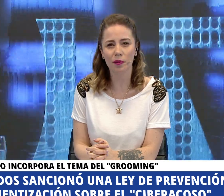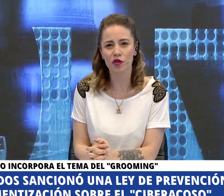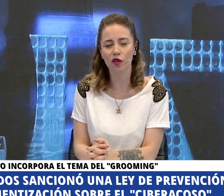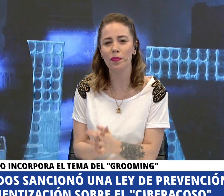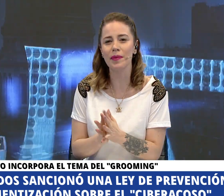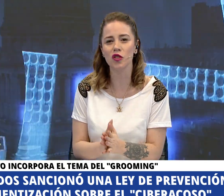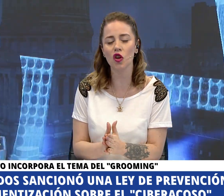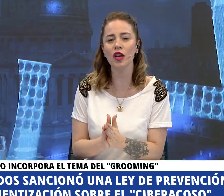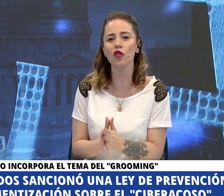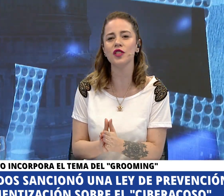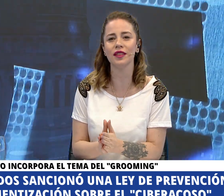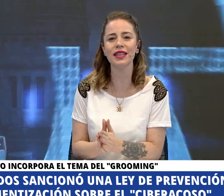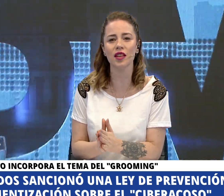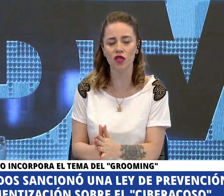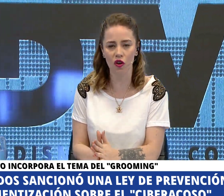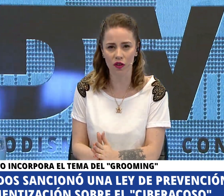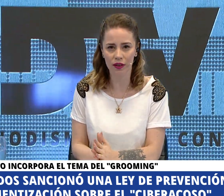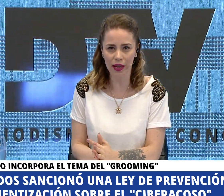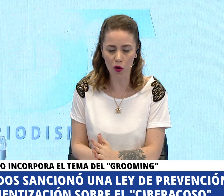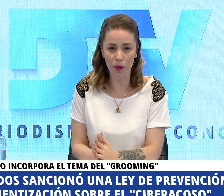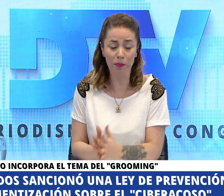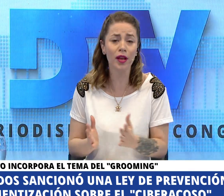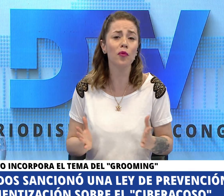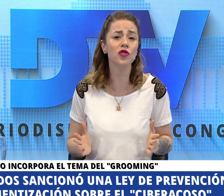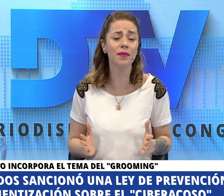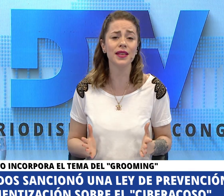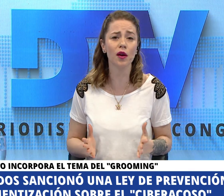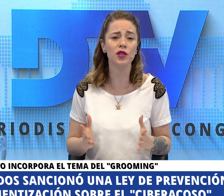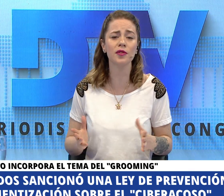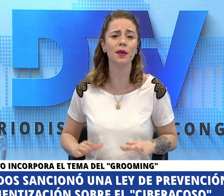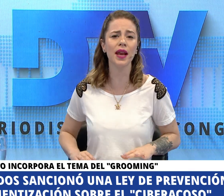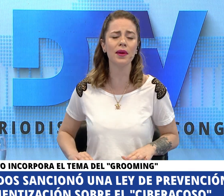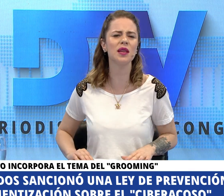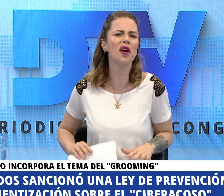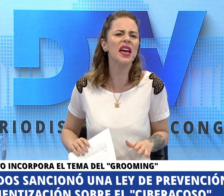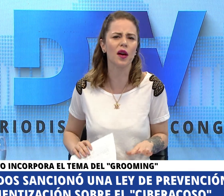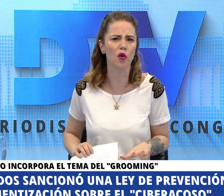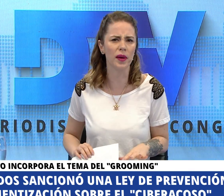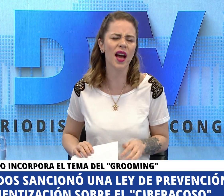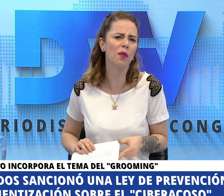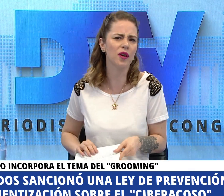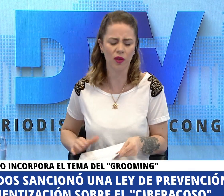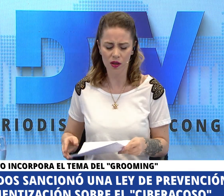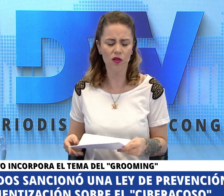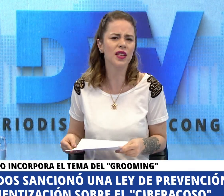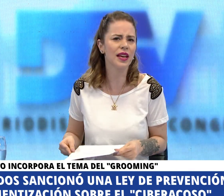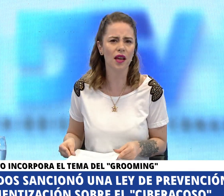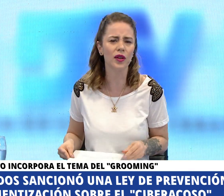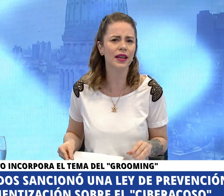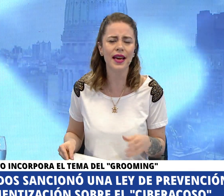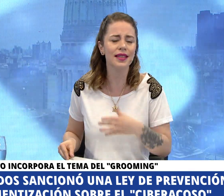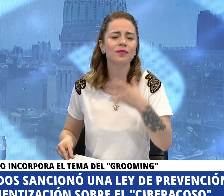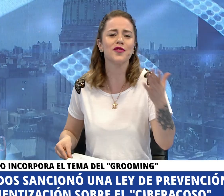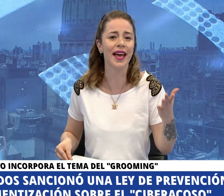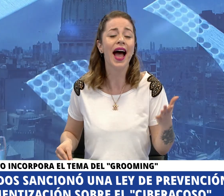aprobar este proyecto de prevención y concientización del grooming. Porque muchos a veces escuchamos esa palabra y decimos, ¿qué es grooming? Ah, bueno, no sé, es